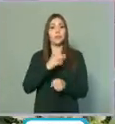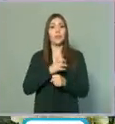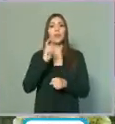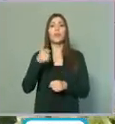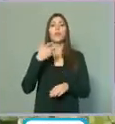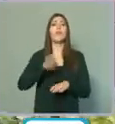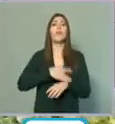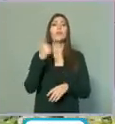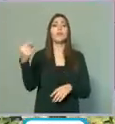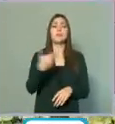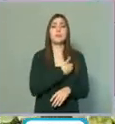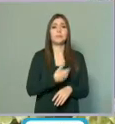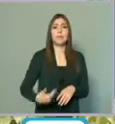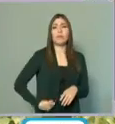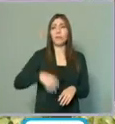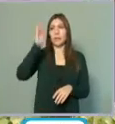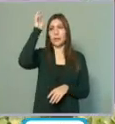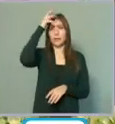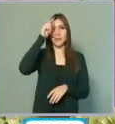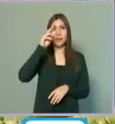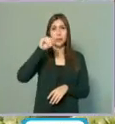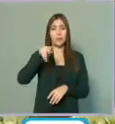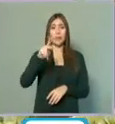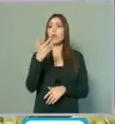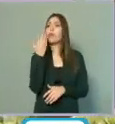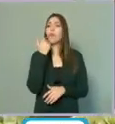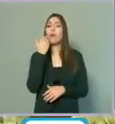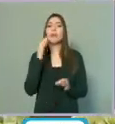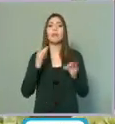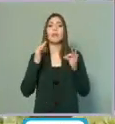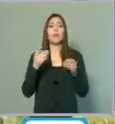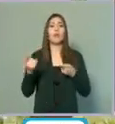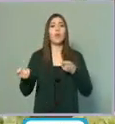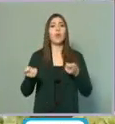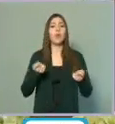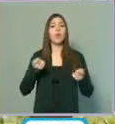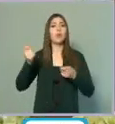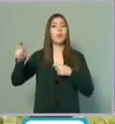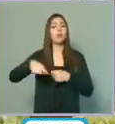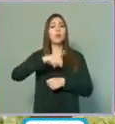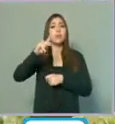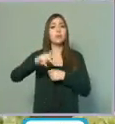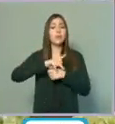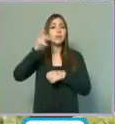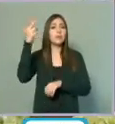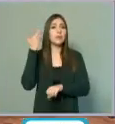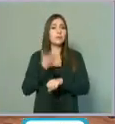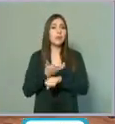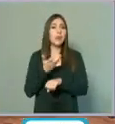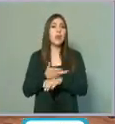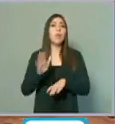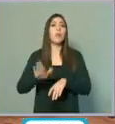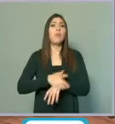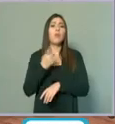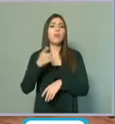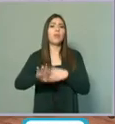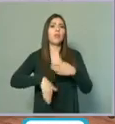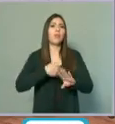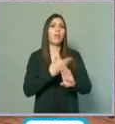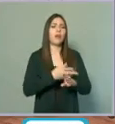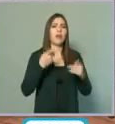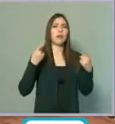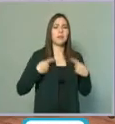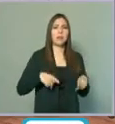medidas migratorias e incluso racistas, me atrevo a decirlo, en contra de las personas migrantes indocumentadas mexicanas